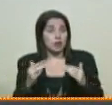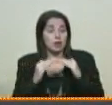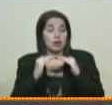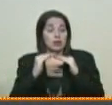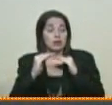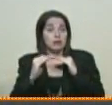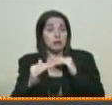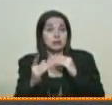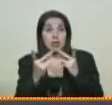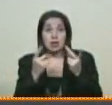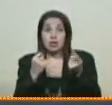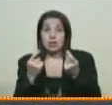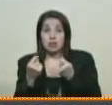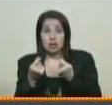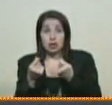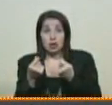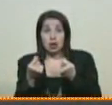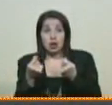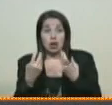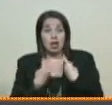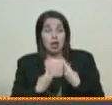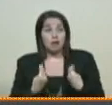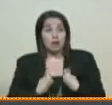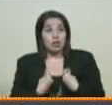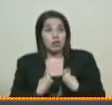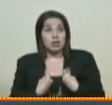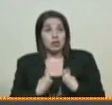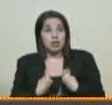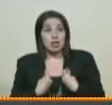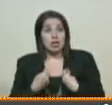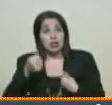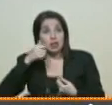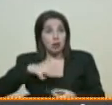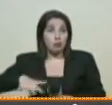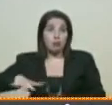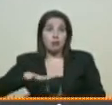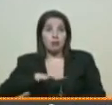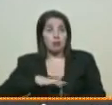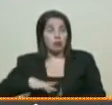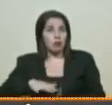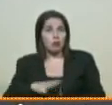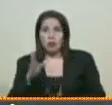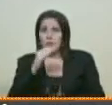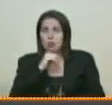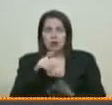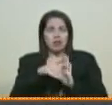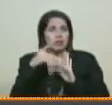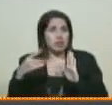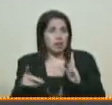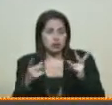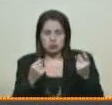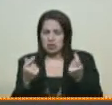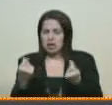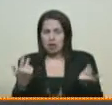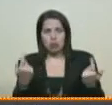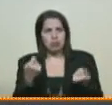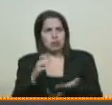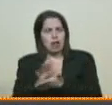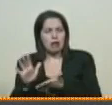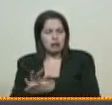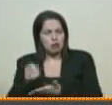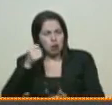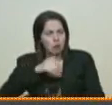Estabilizamos y saneamos la vida monetaria de nuestro pueblo. O es que nuestro pueblo no tiene derecho a tener una vida monetaria tranquila,